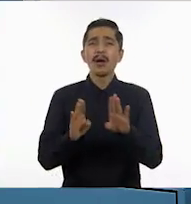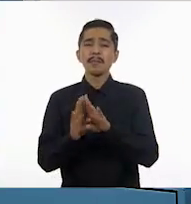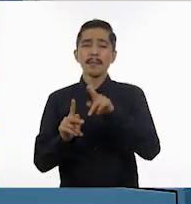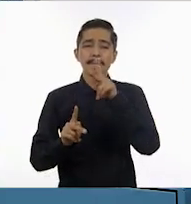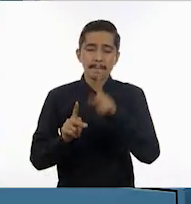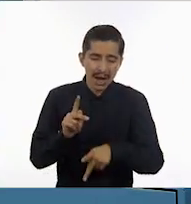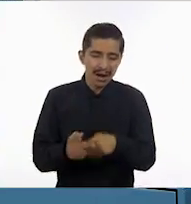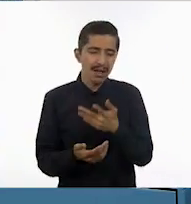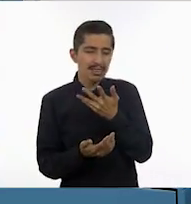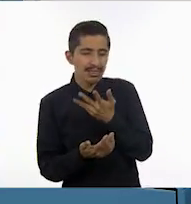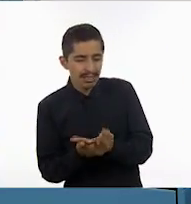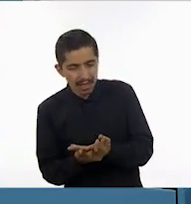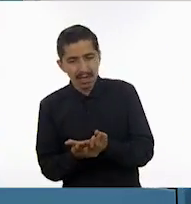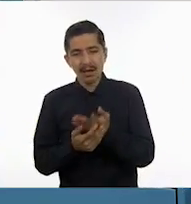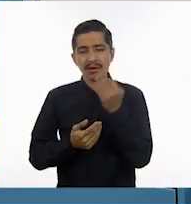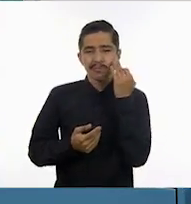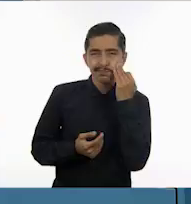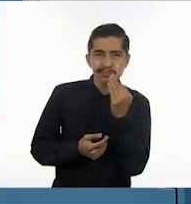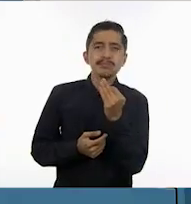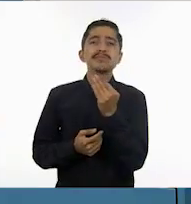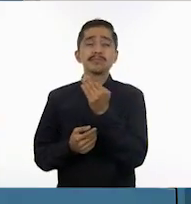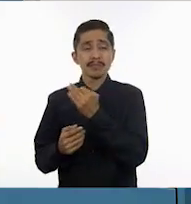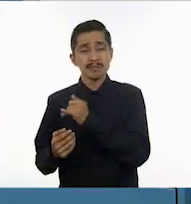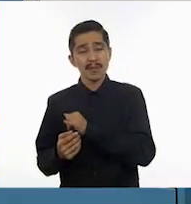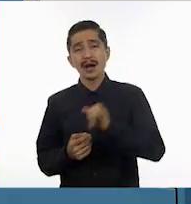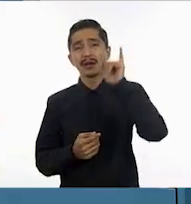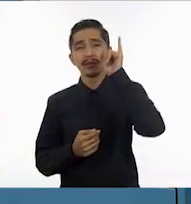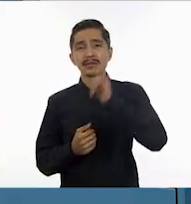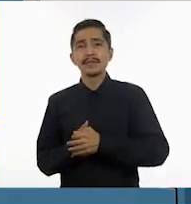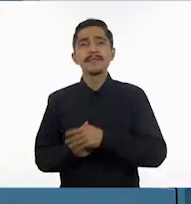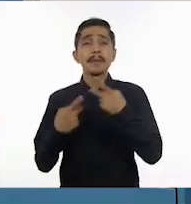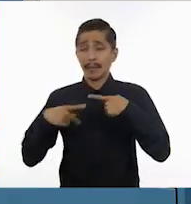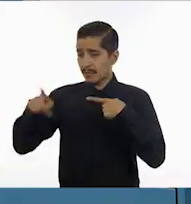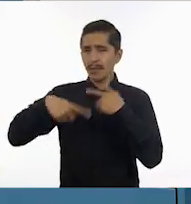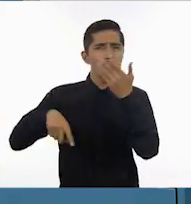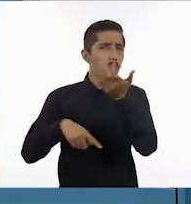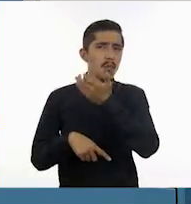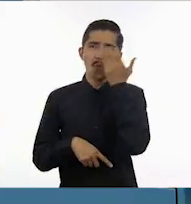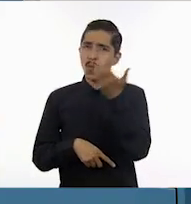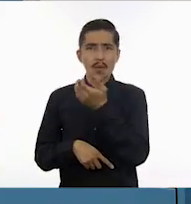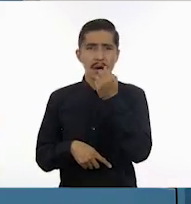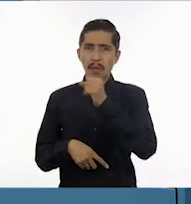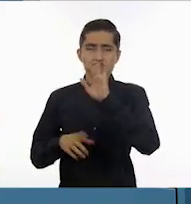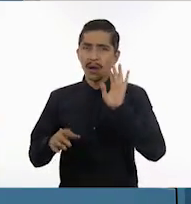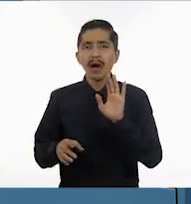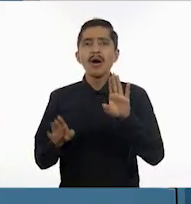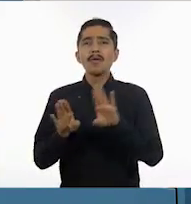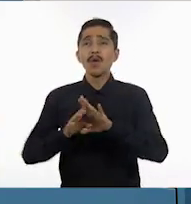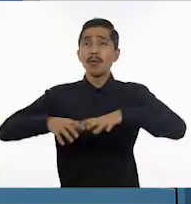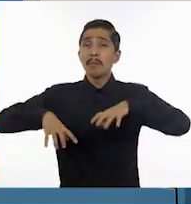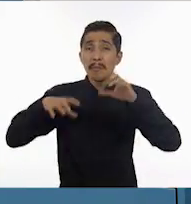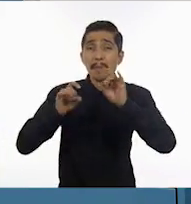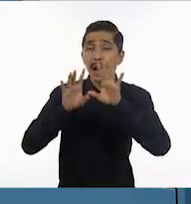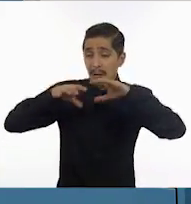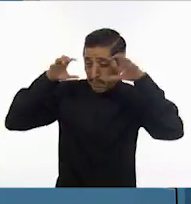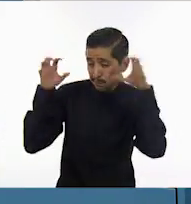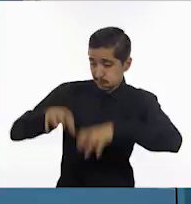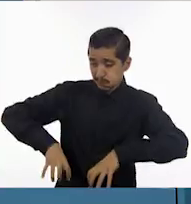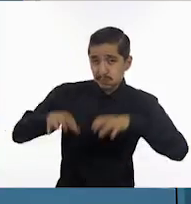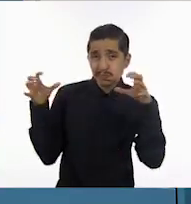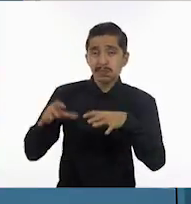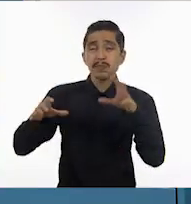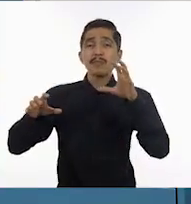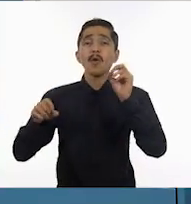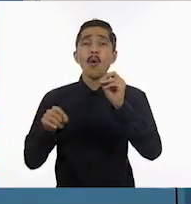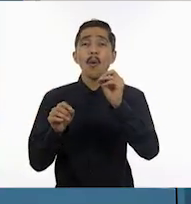pausas, contratiempos. La gente estaba acostumbrada a que una fuerte lluvia arrasara con una parte del camino, o que una rueda de la diligencia